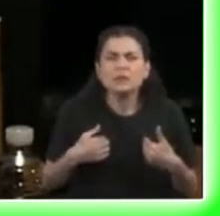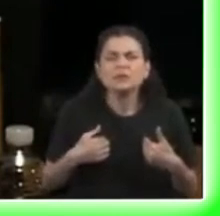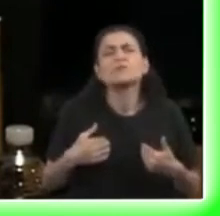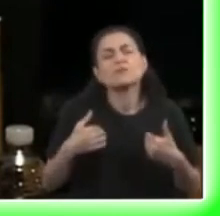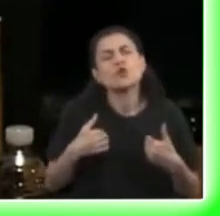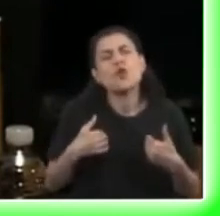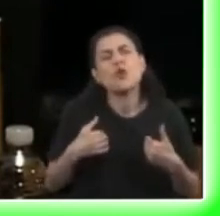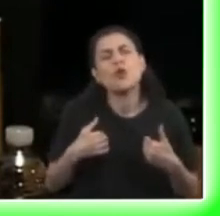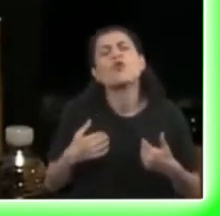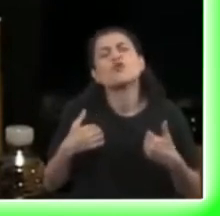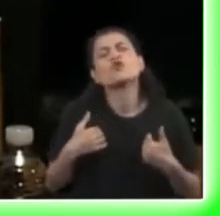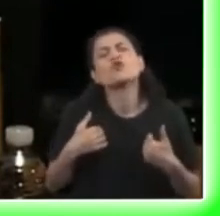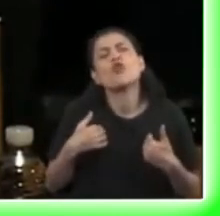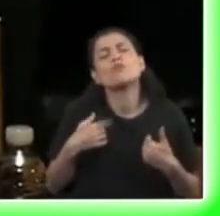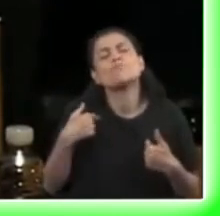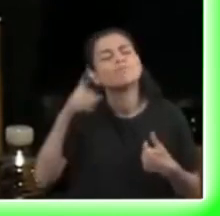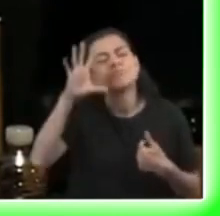Yo esto lo recuerdo